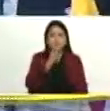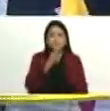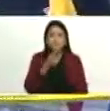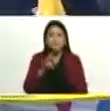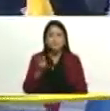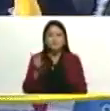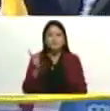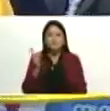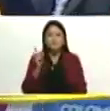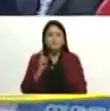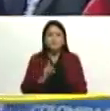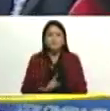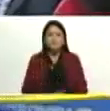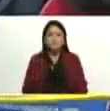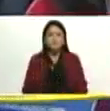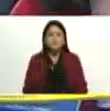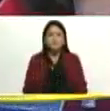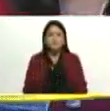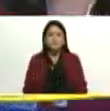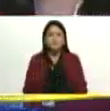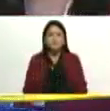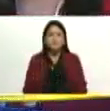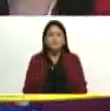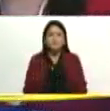sobre todo luego de la pandemia,